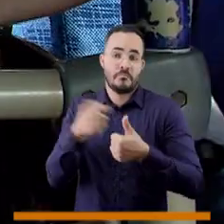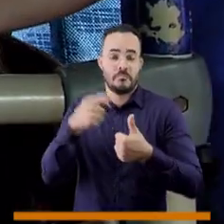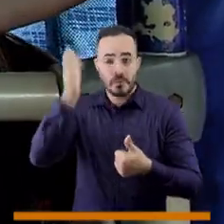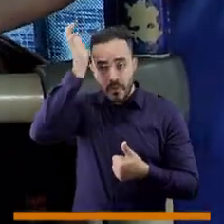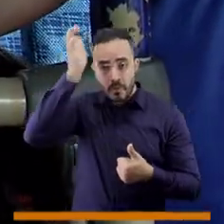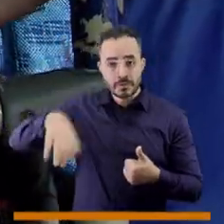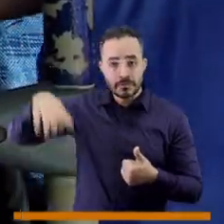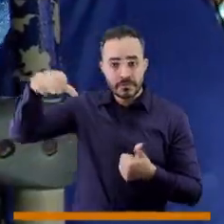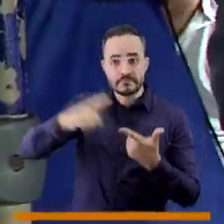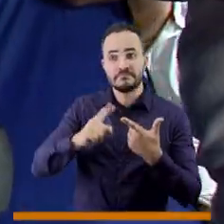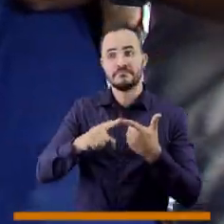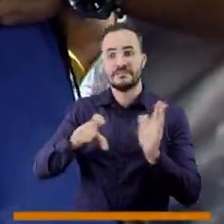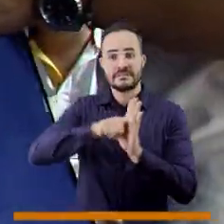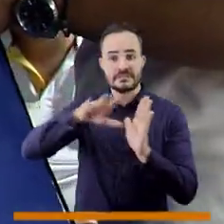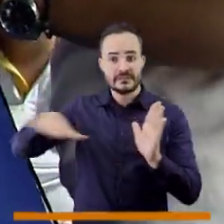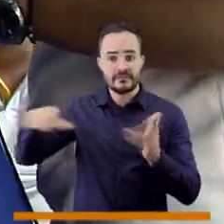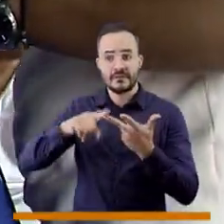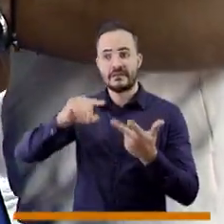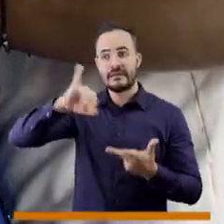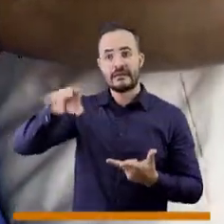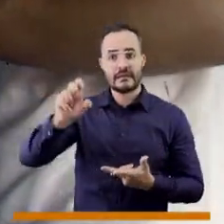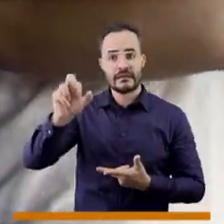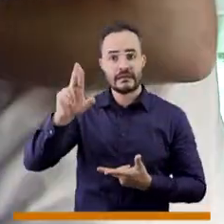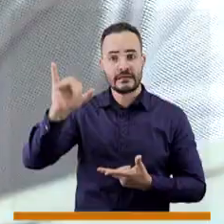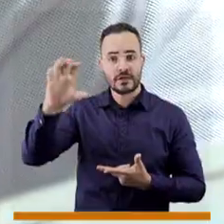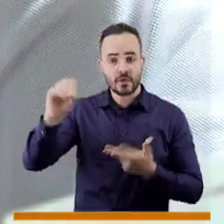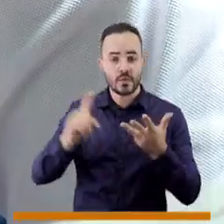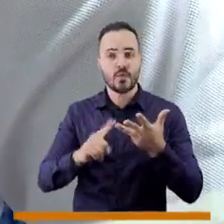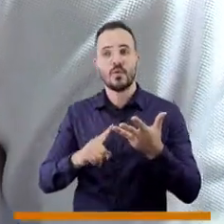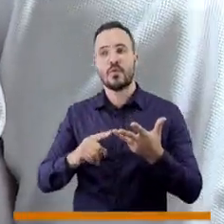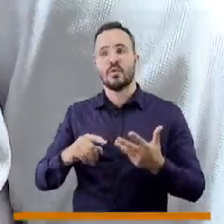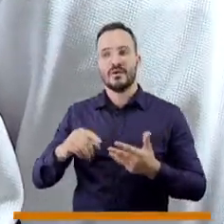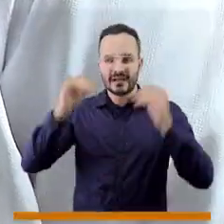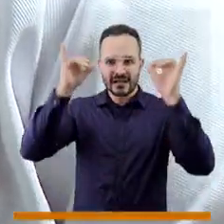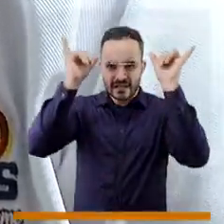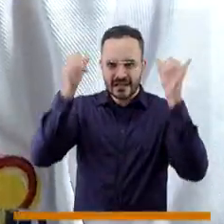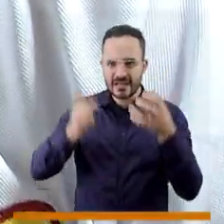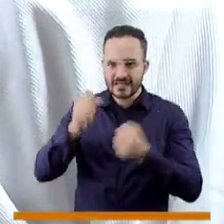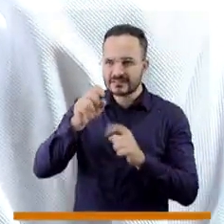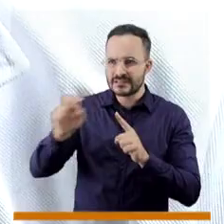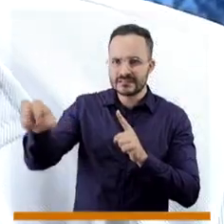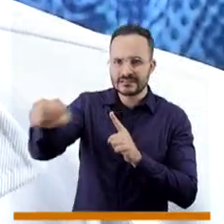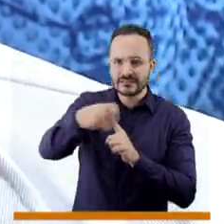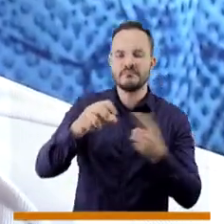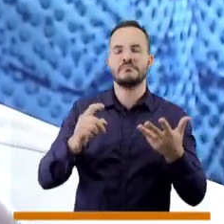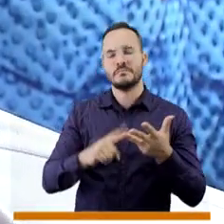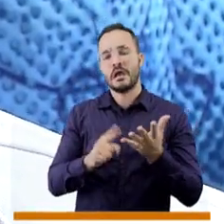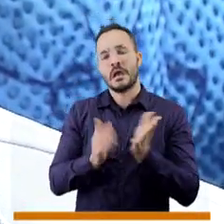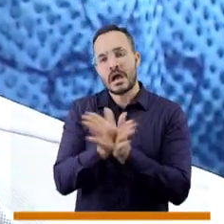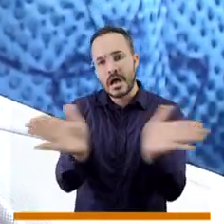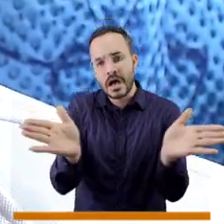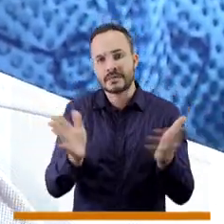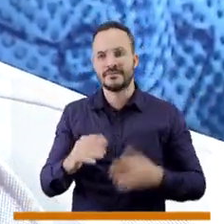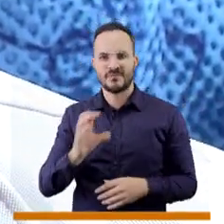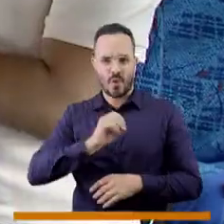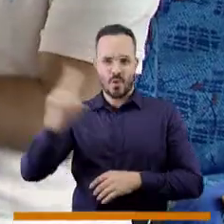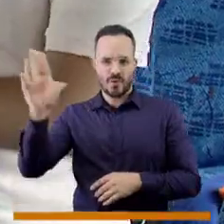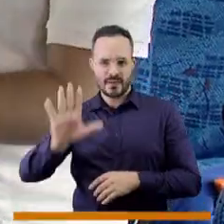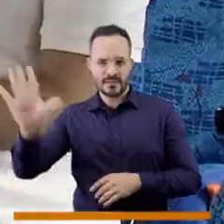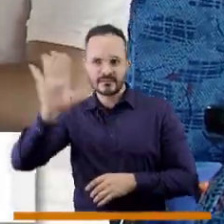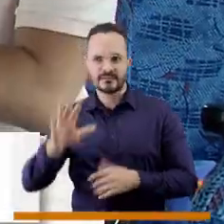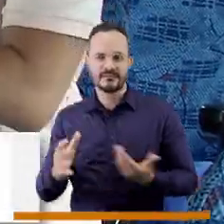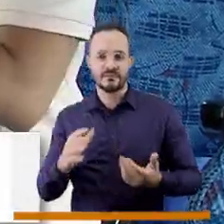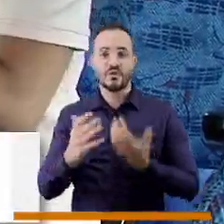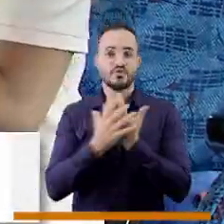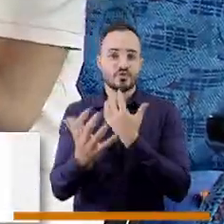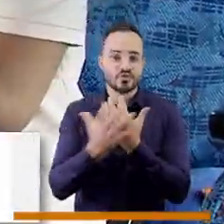departamento, Guatapé, Santa Fe de Antioquia, Jericó, el Tour Lechero, Carmen de Boral, Vuelta a Oriente, Sonsón,